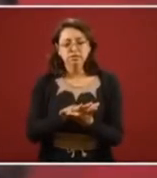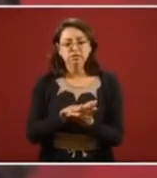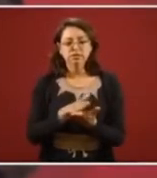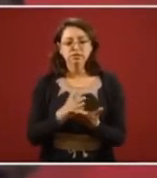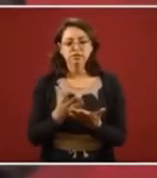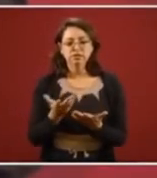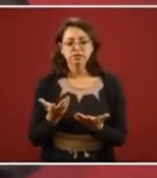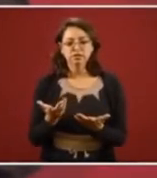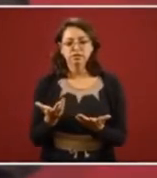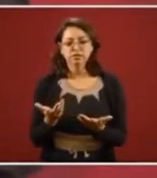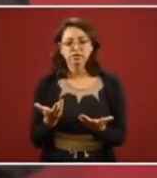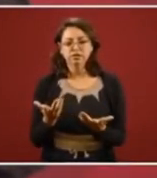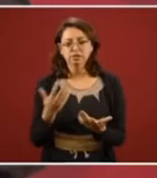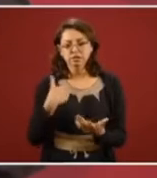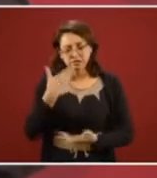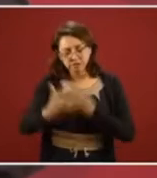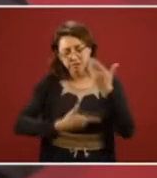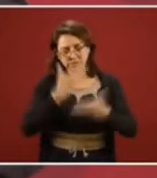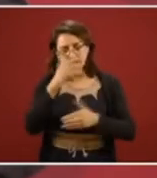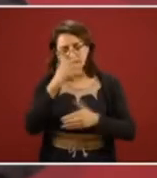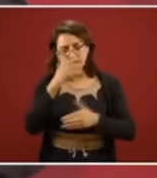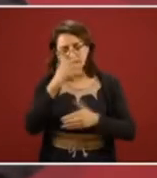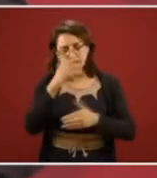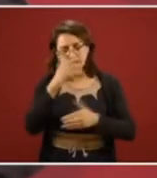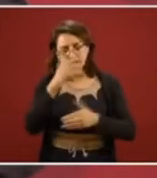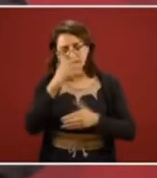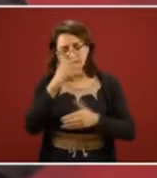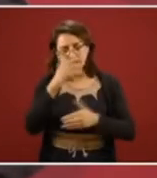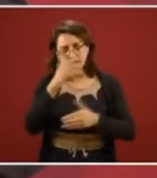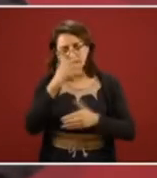pero respeto mucho y esto